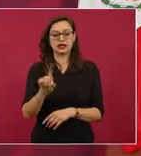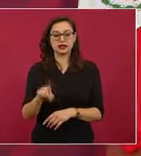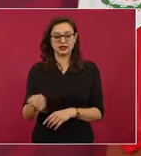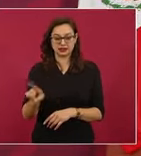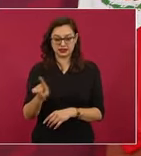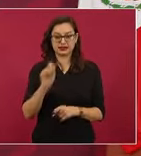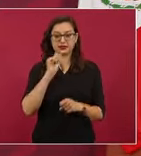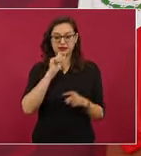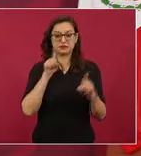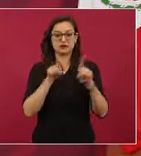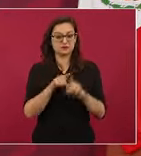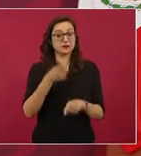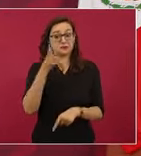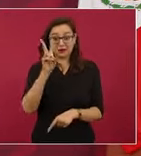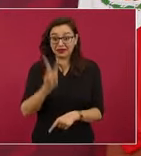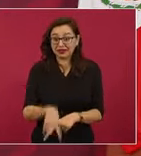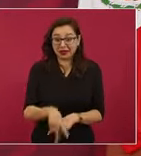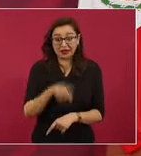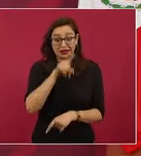Es que eso nos ayuda mucho.